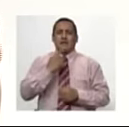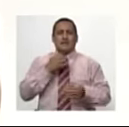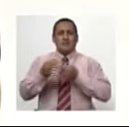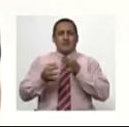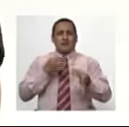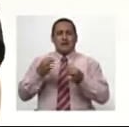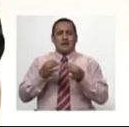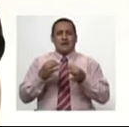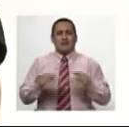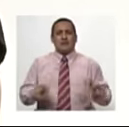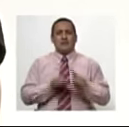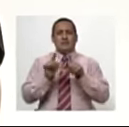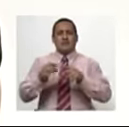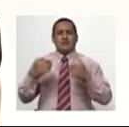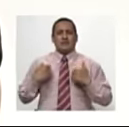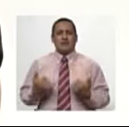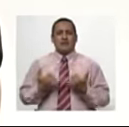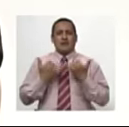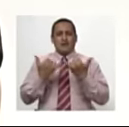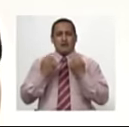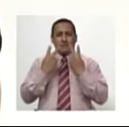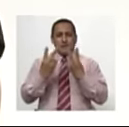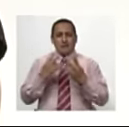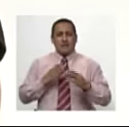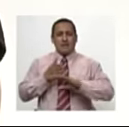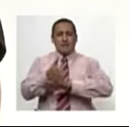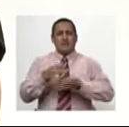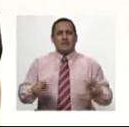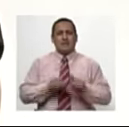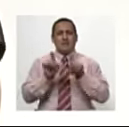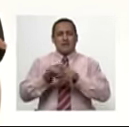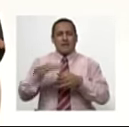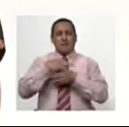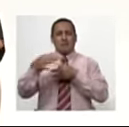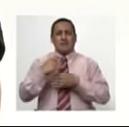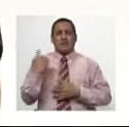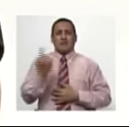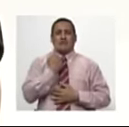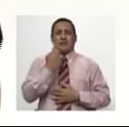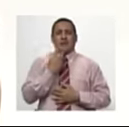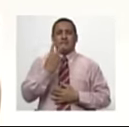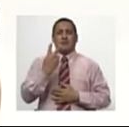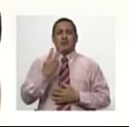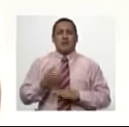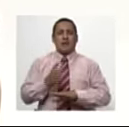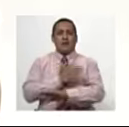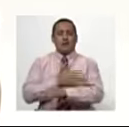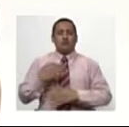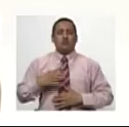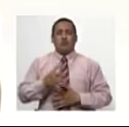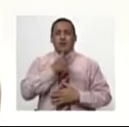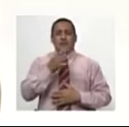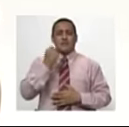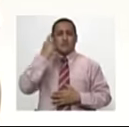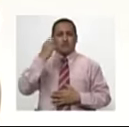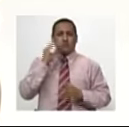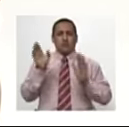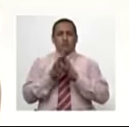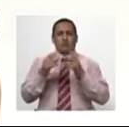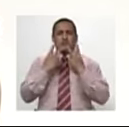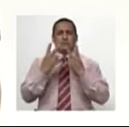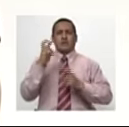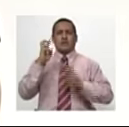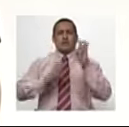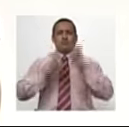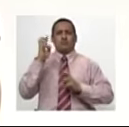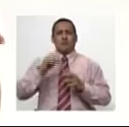tiene, pues, está muy metido. Y obviamente en las regiones, y yo entiendo eso, también hay... Siempre se mira con sospecha lo